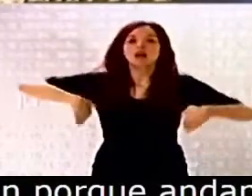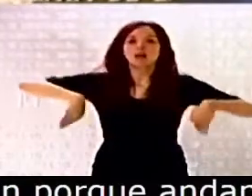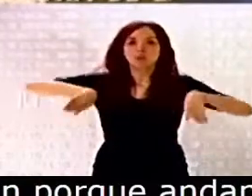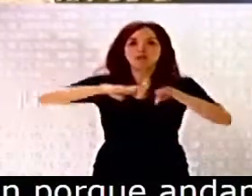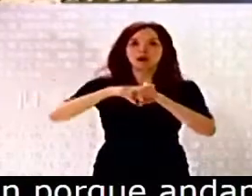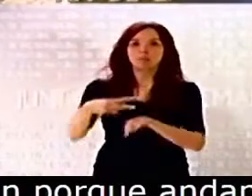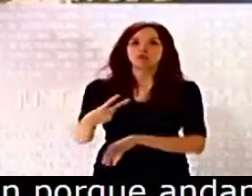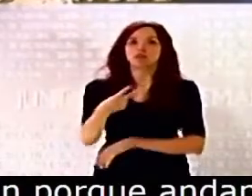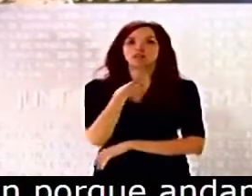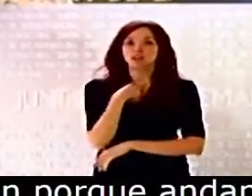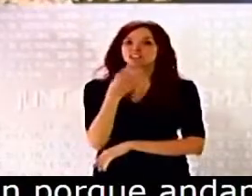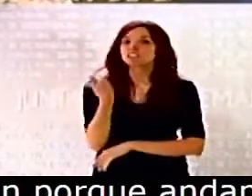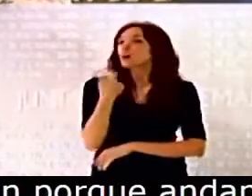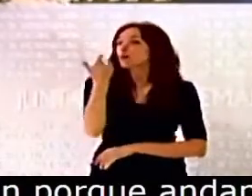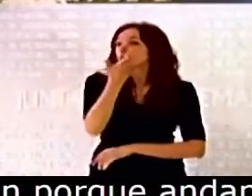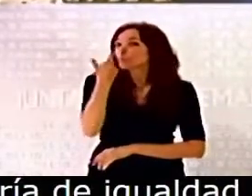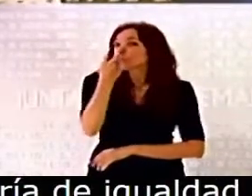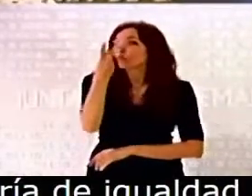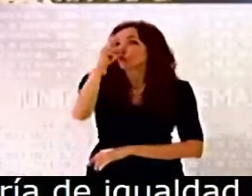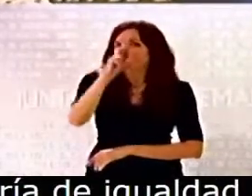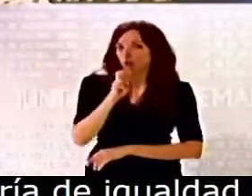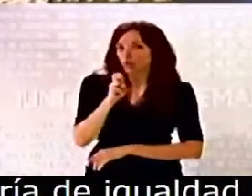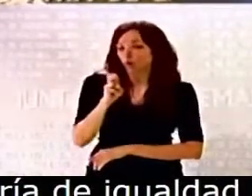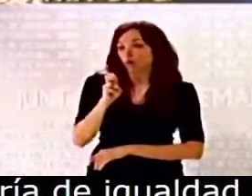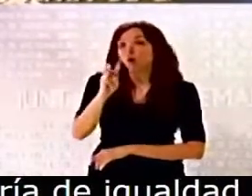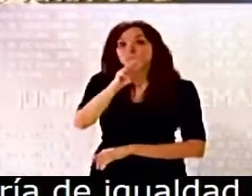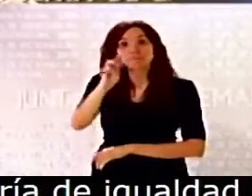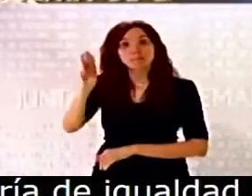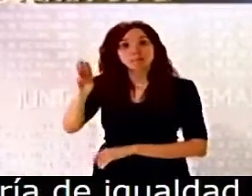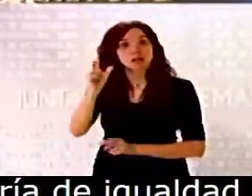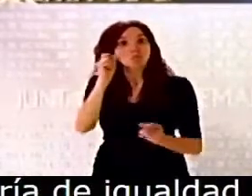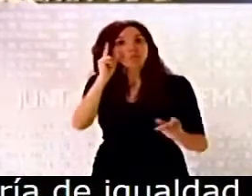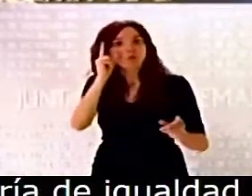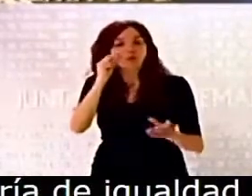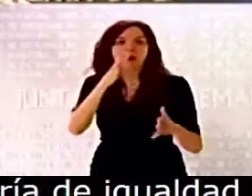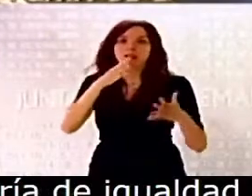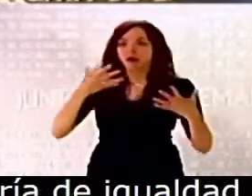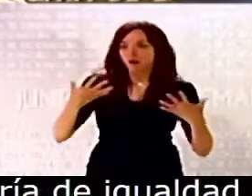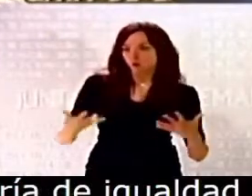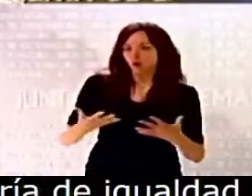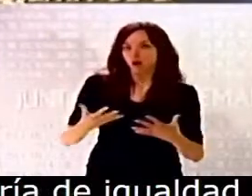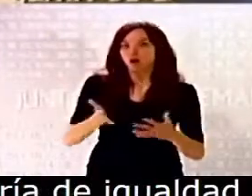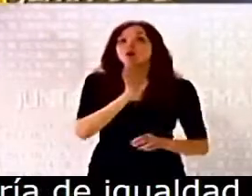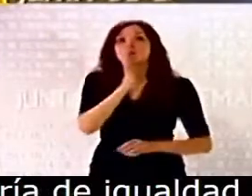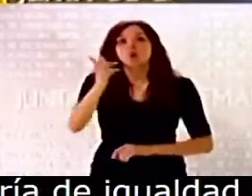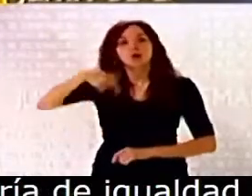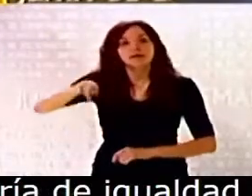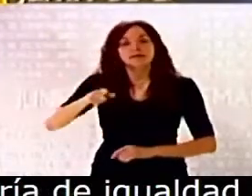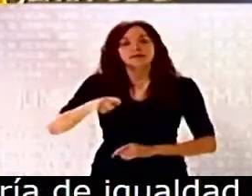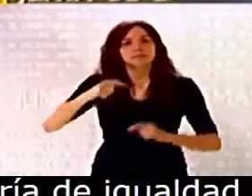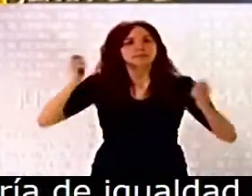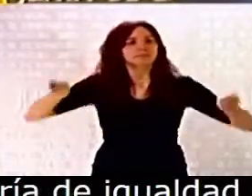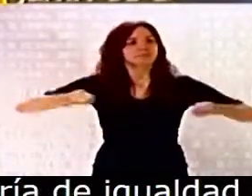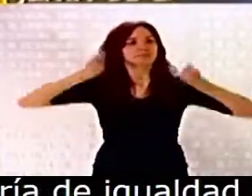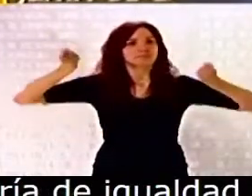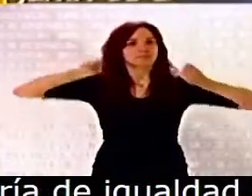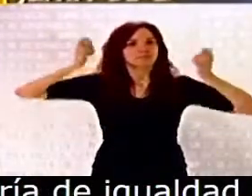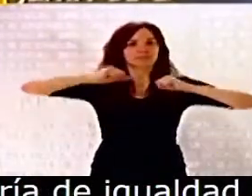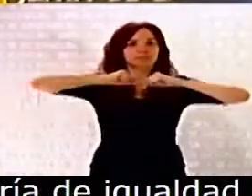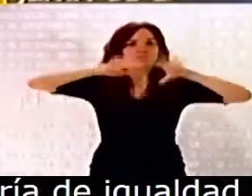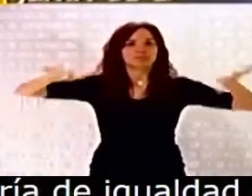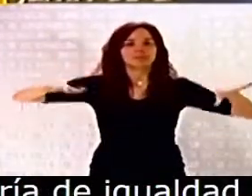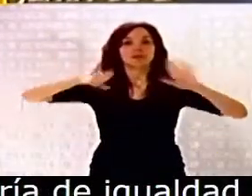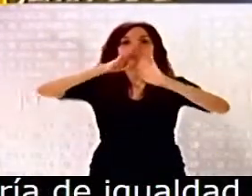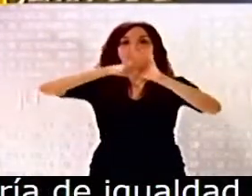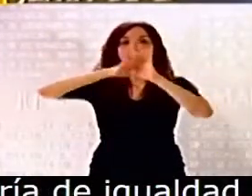por parte del Gobierno regional. Lo digo porque se despachan con unas afirmaciones respecto del programa de redes de